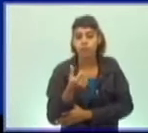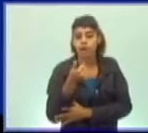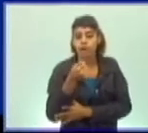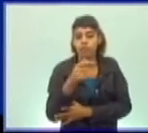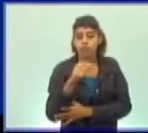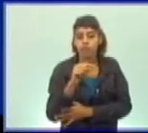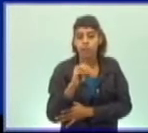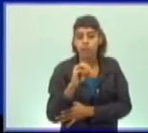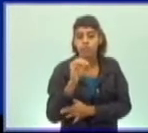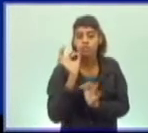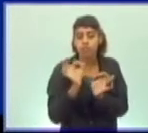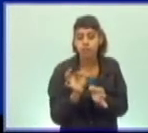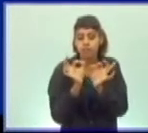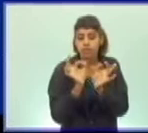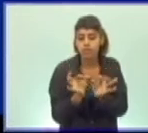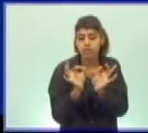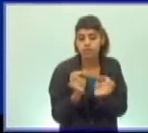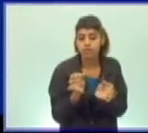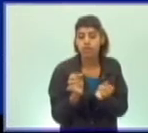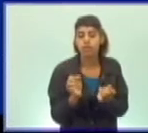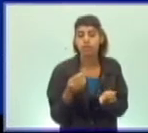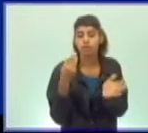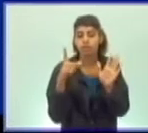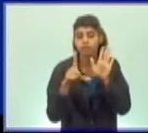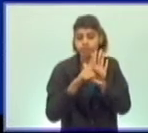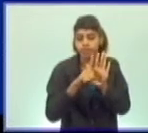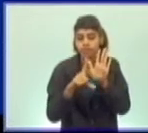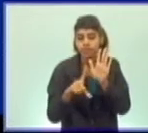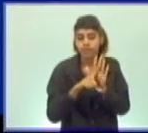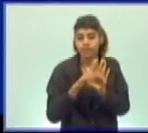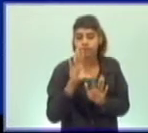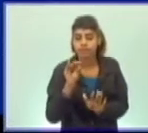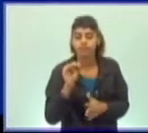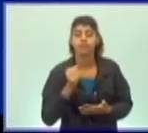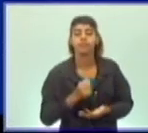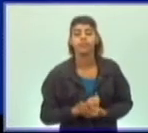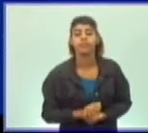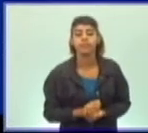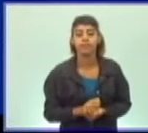en esencia una de las cosas que plantea la ley periódica.